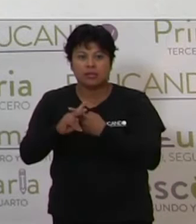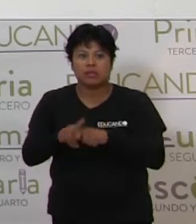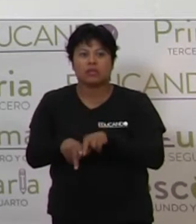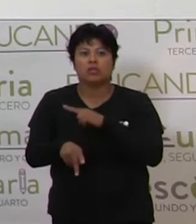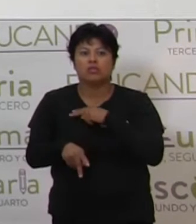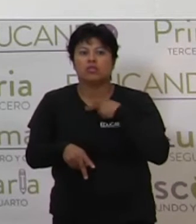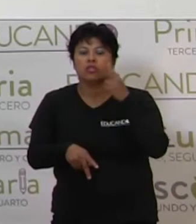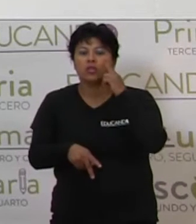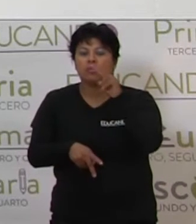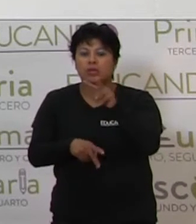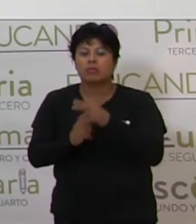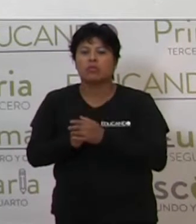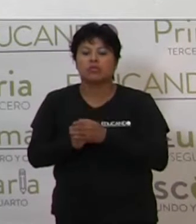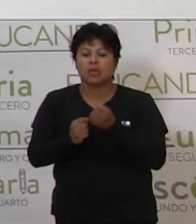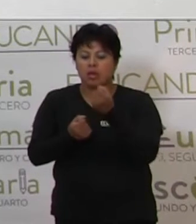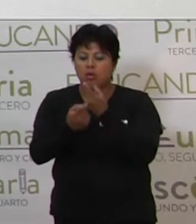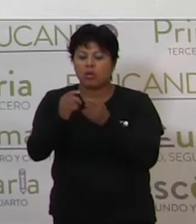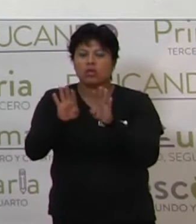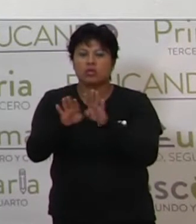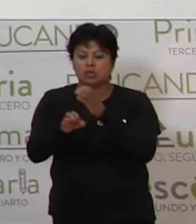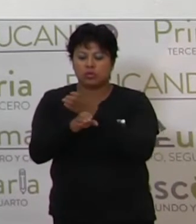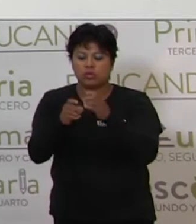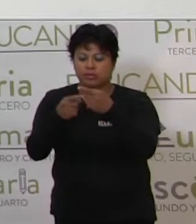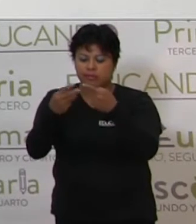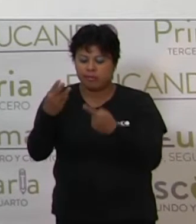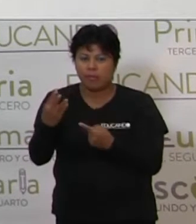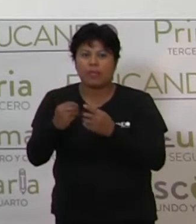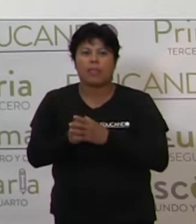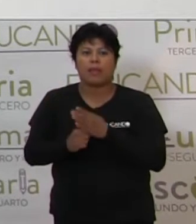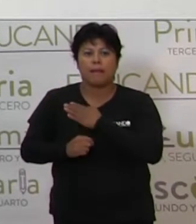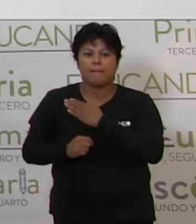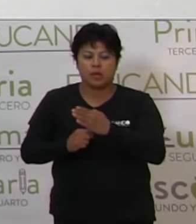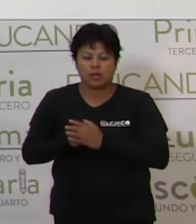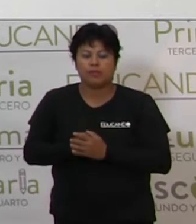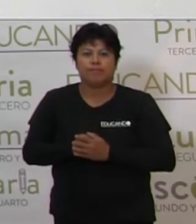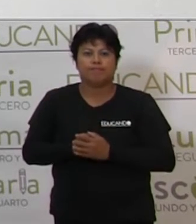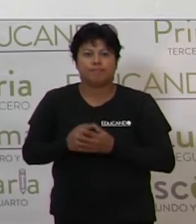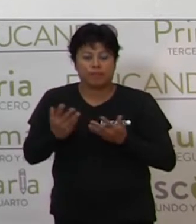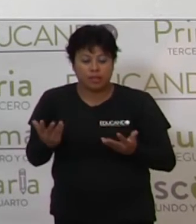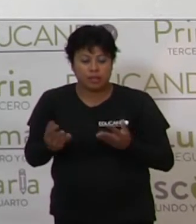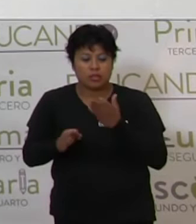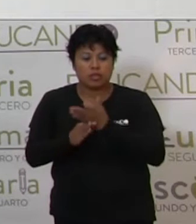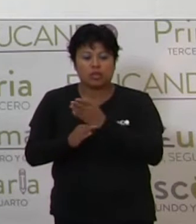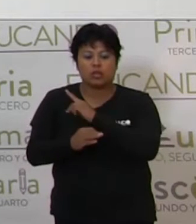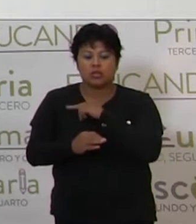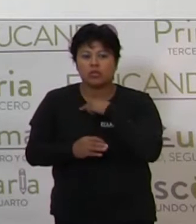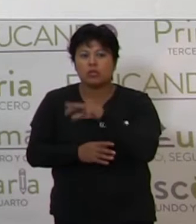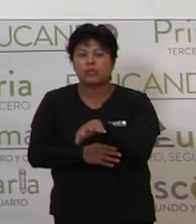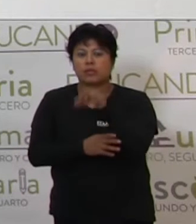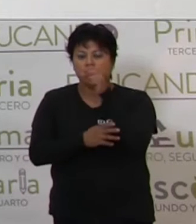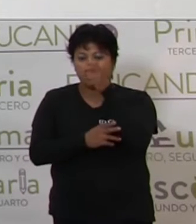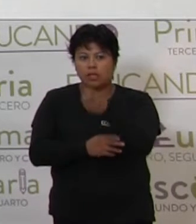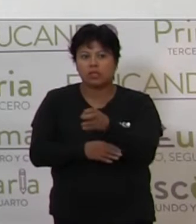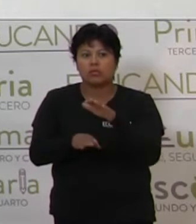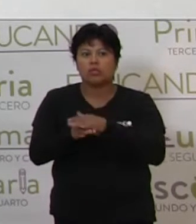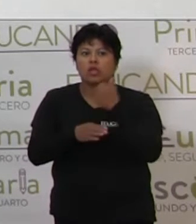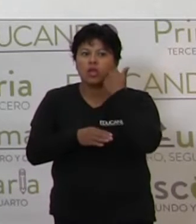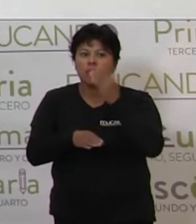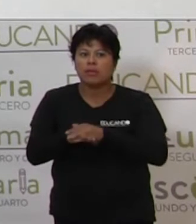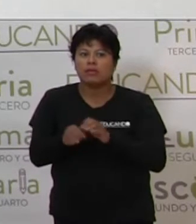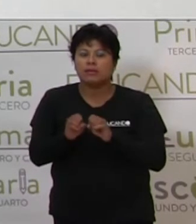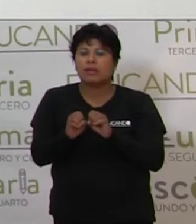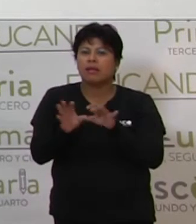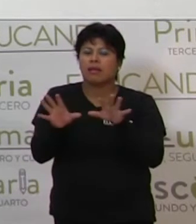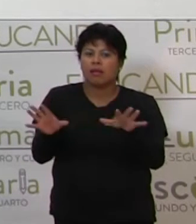vimos algunos elementos que lo conforman. Bueno, pues vamos a retomar eso porque hoy quiero que quede bien